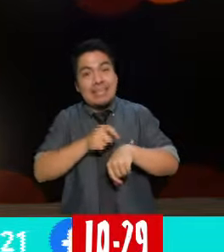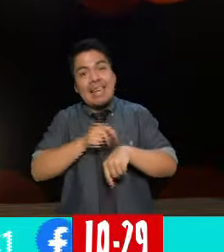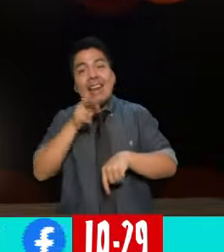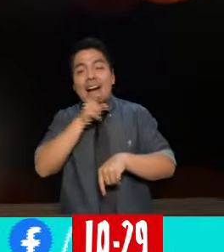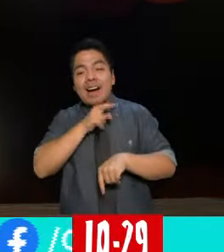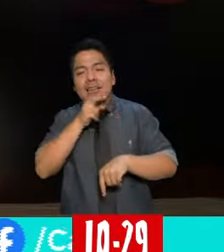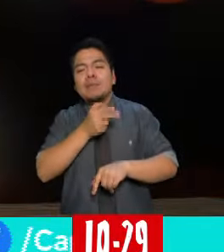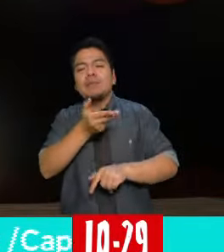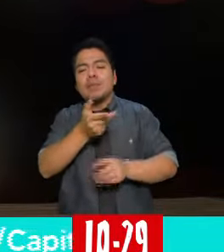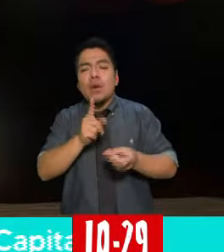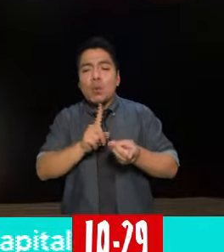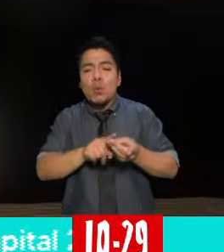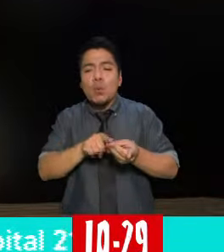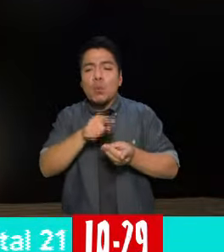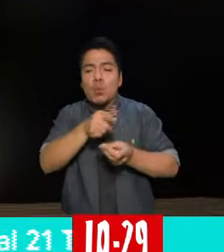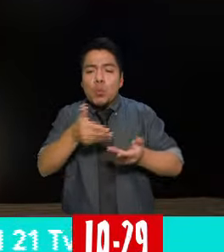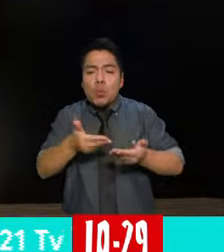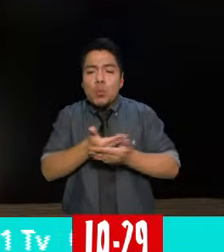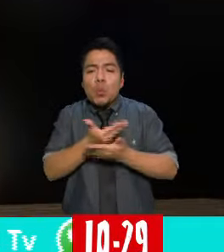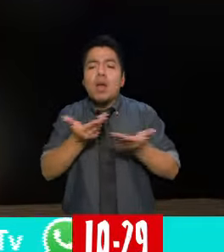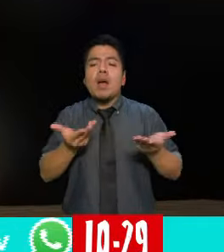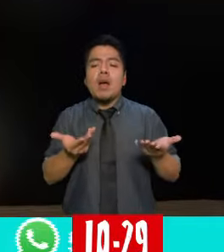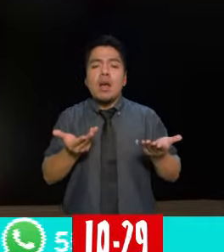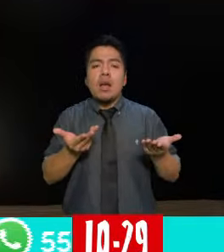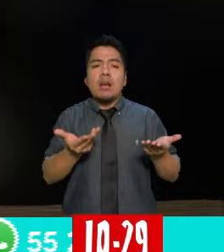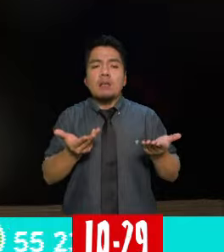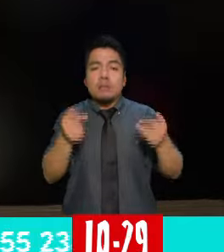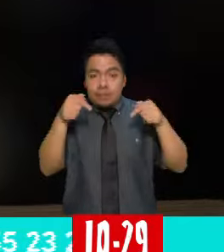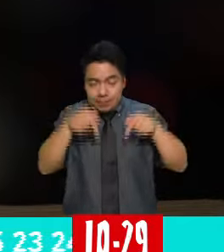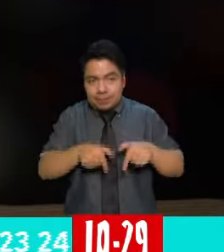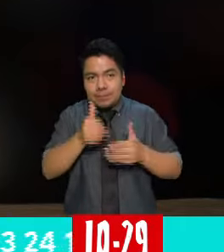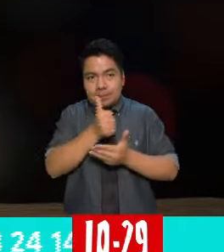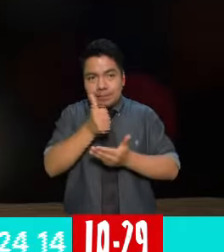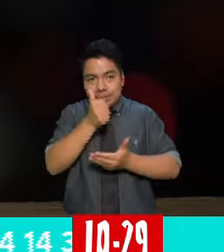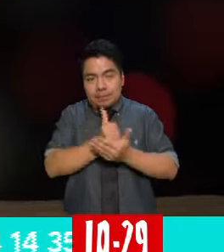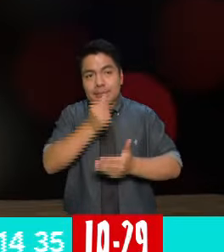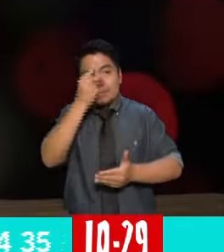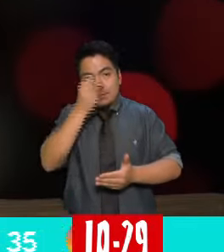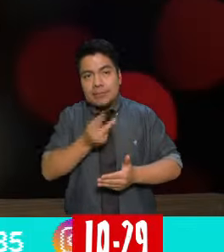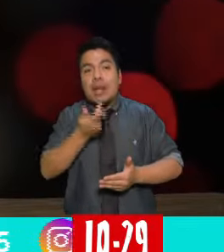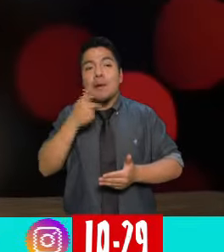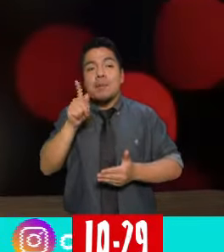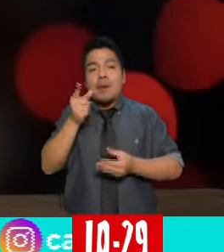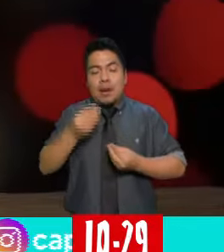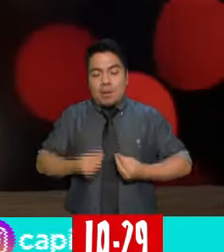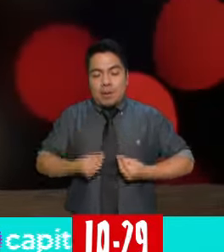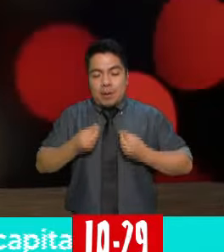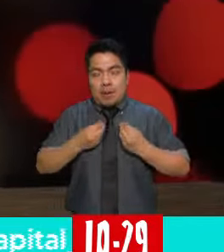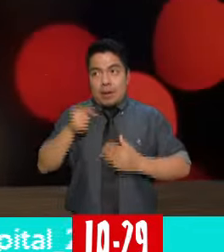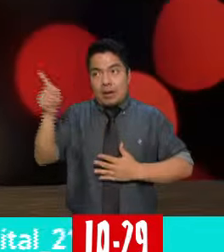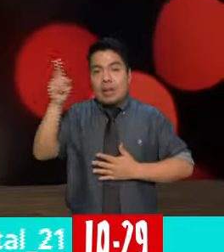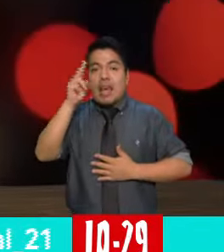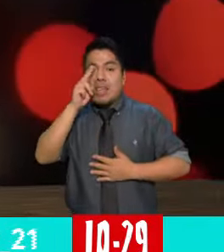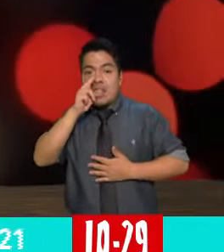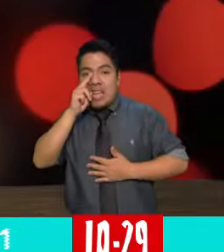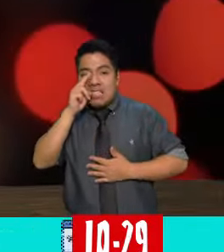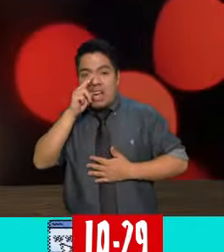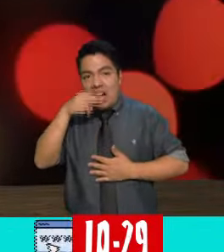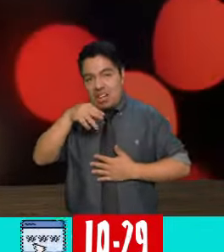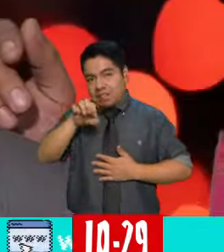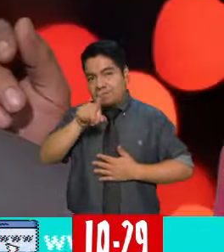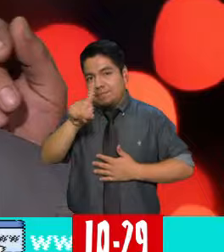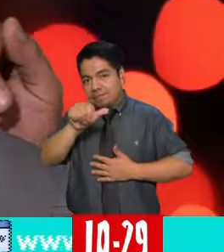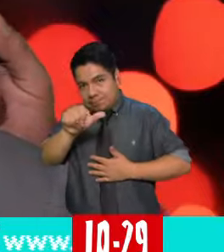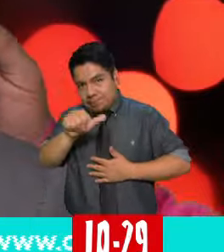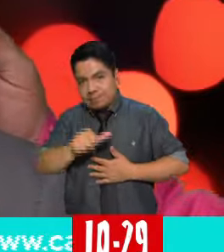cuéntenos, mi Sergio, ¿de dónde es originario usted? Yo soy originario de aquí de la Ciudad de México, pero radico en Ciudad Nezahualcóyotl.